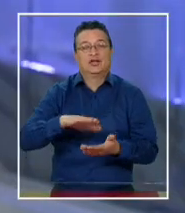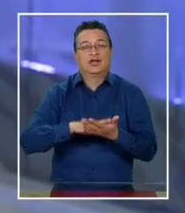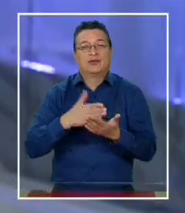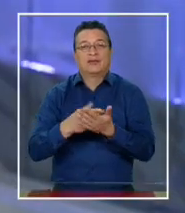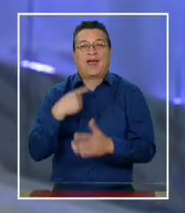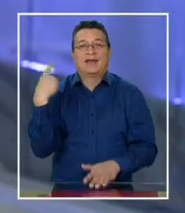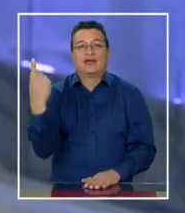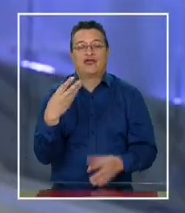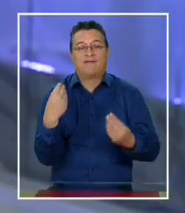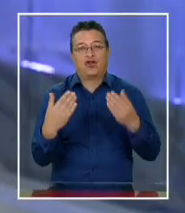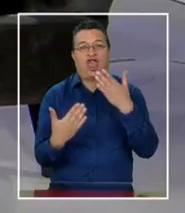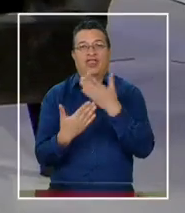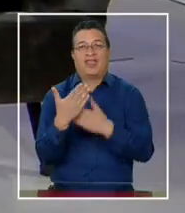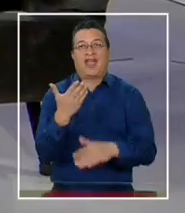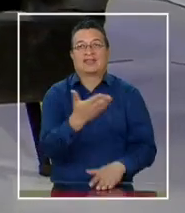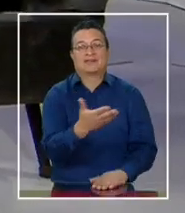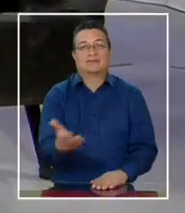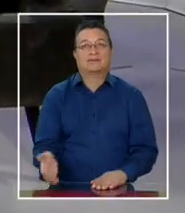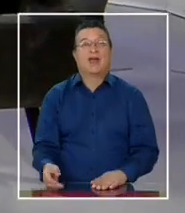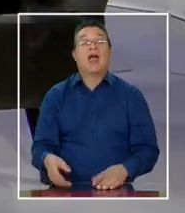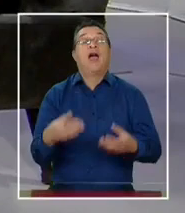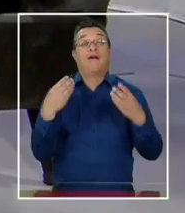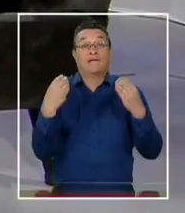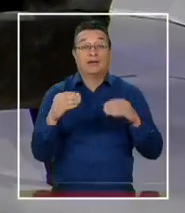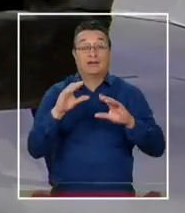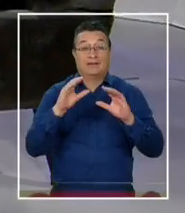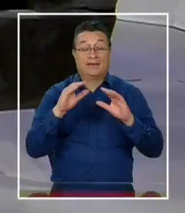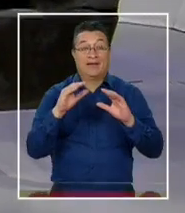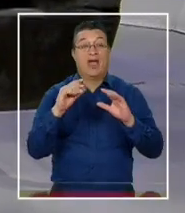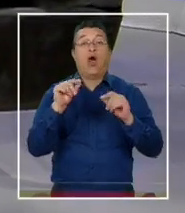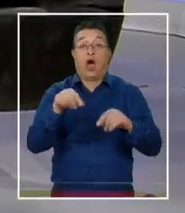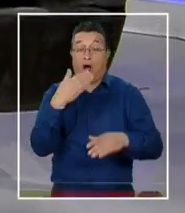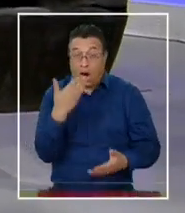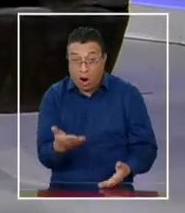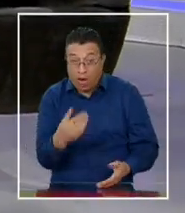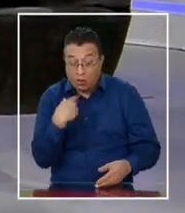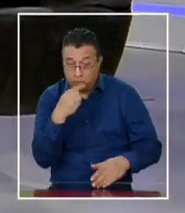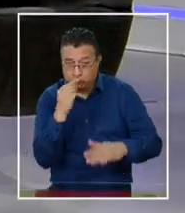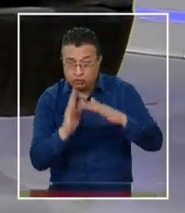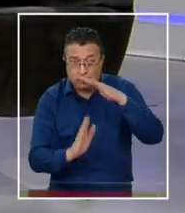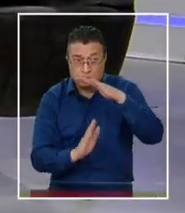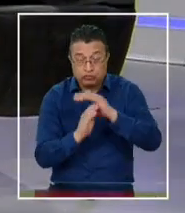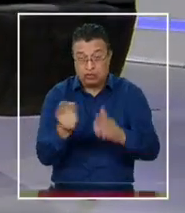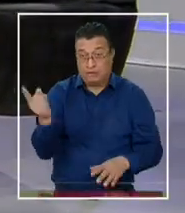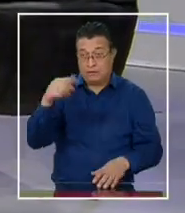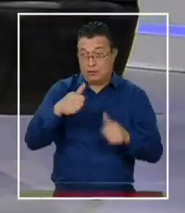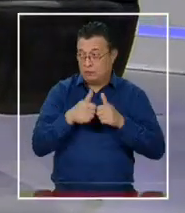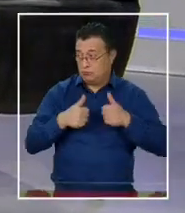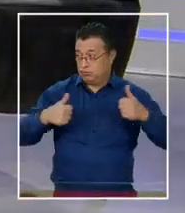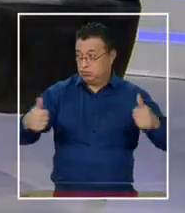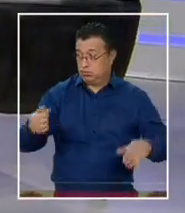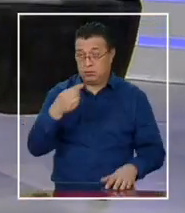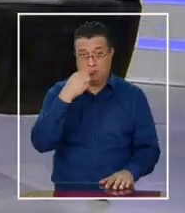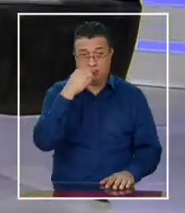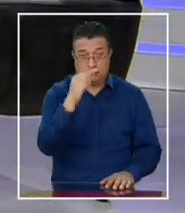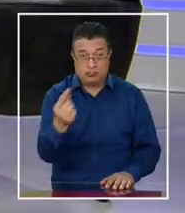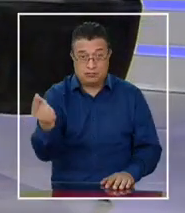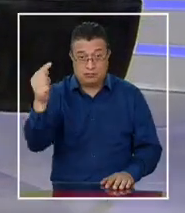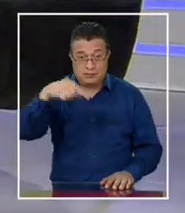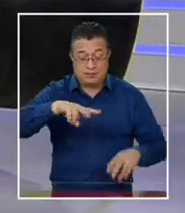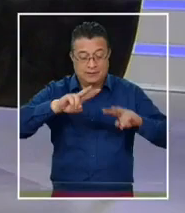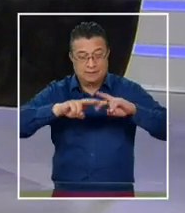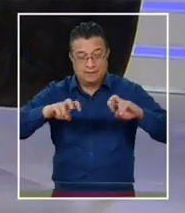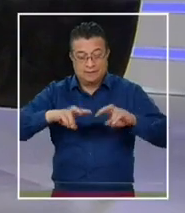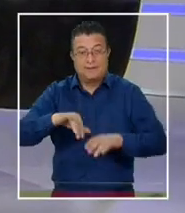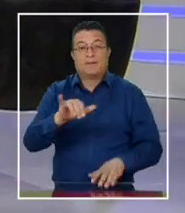muy buenos días Gracias ministra y nosotros hacemos una brevísima pausa y ya está de vuelta el panel volvemos al panel exactamente van a